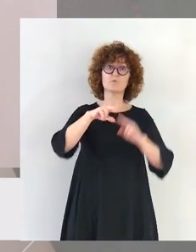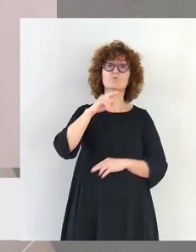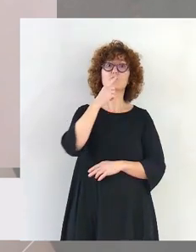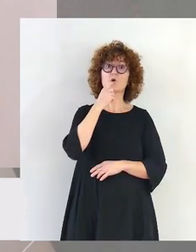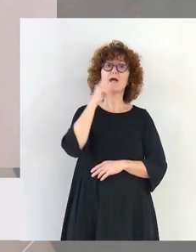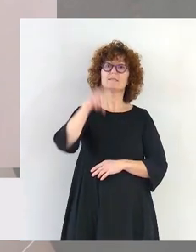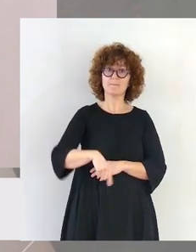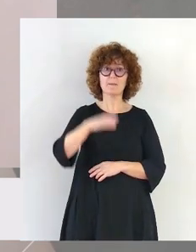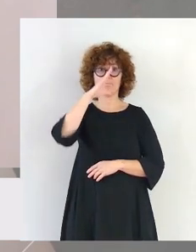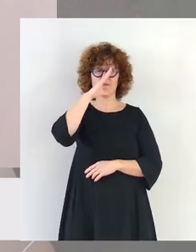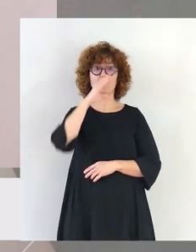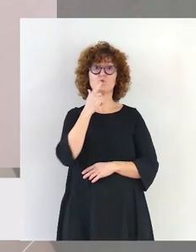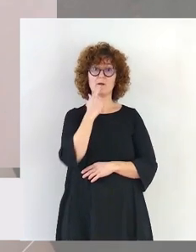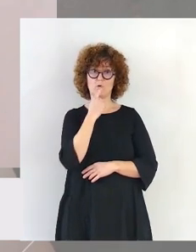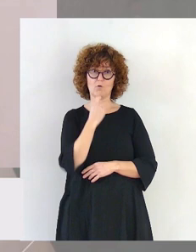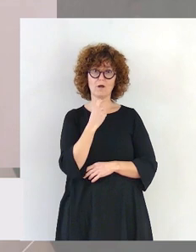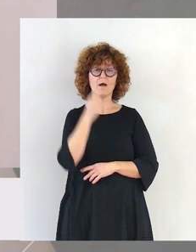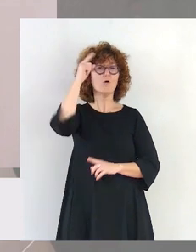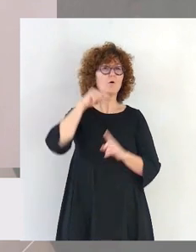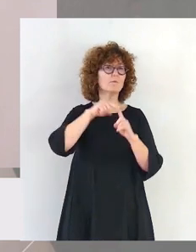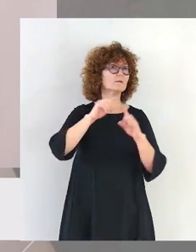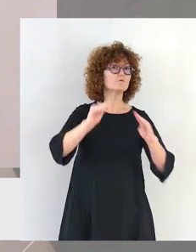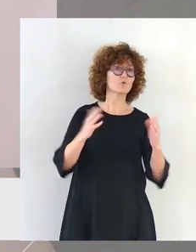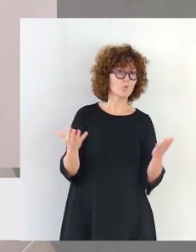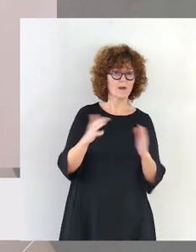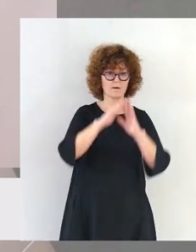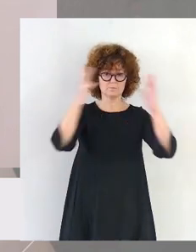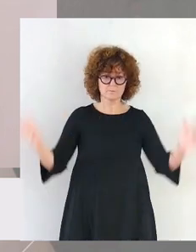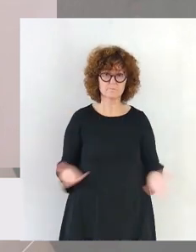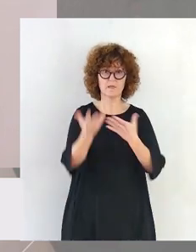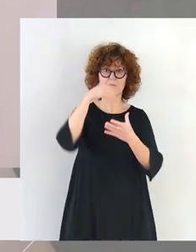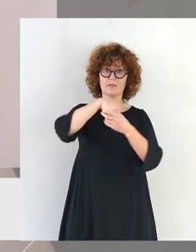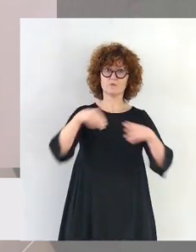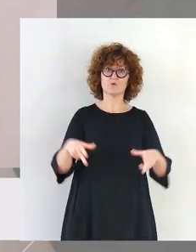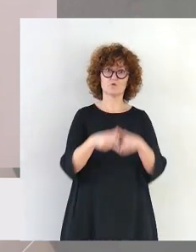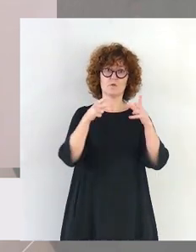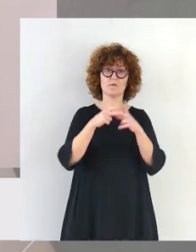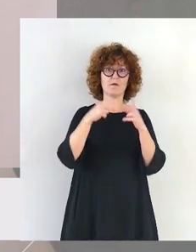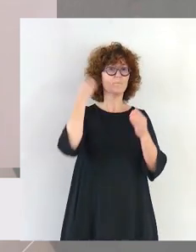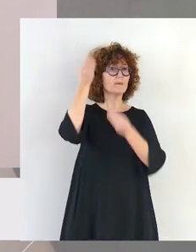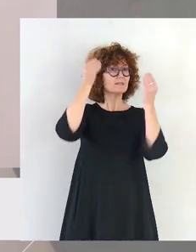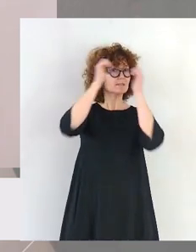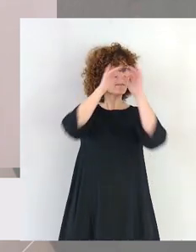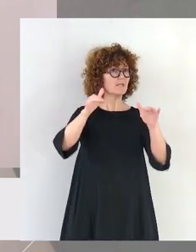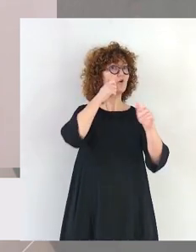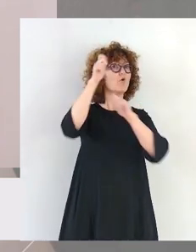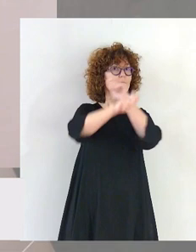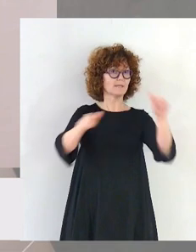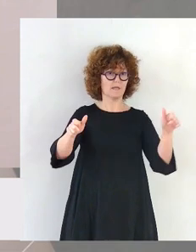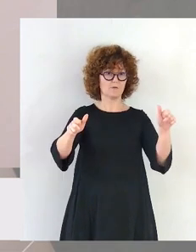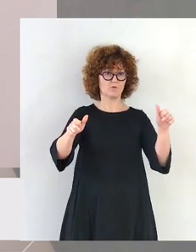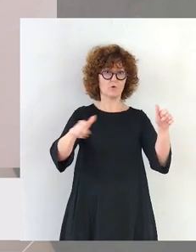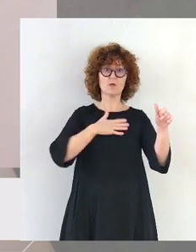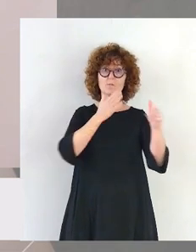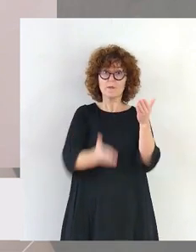media luna roja tiene el propósito de promover en la sociedad pensamiento humanitario que